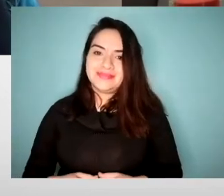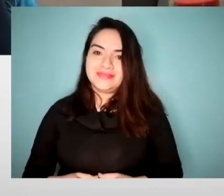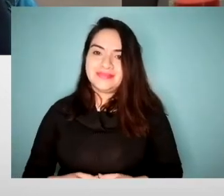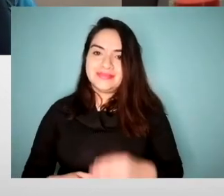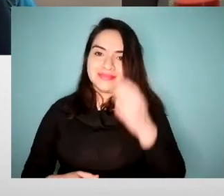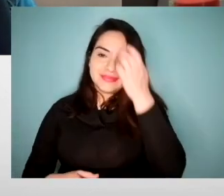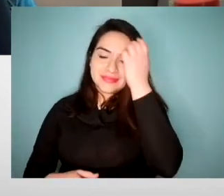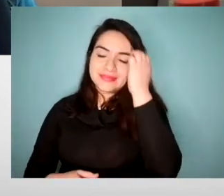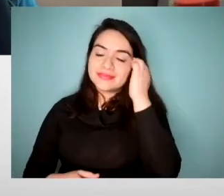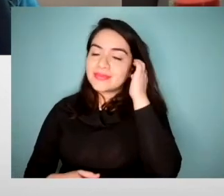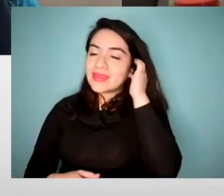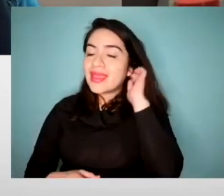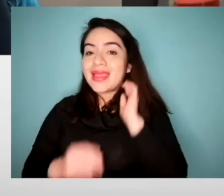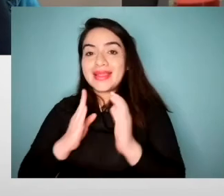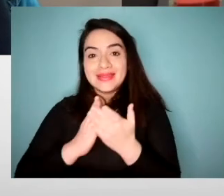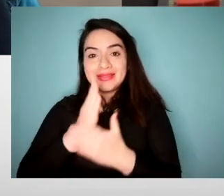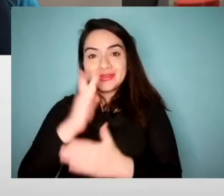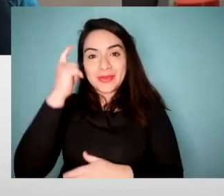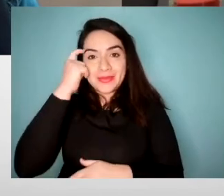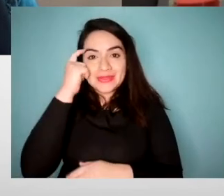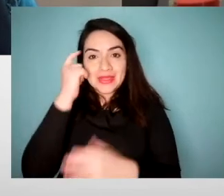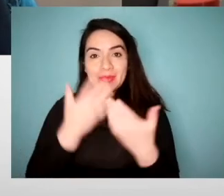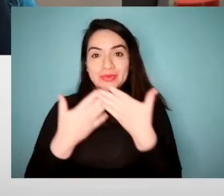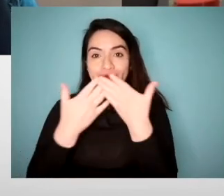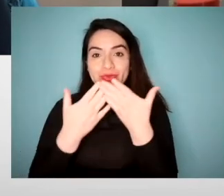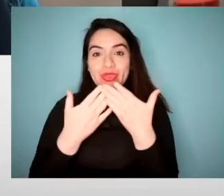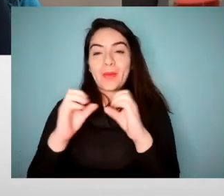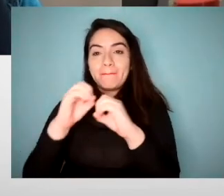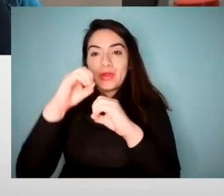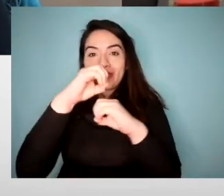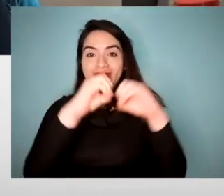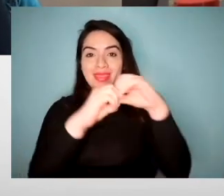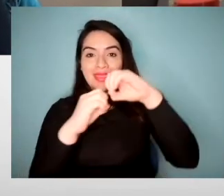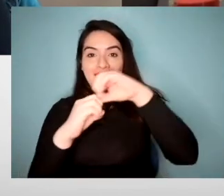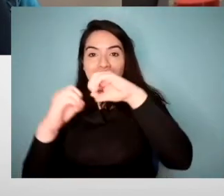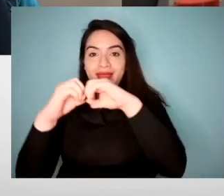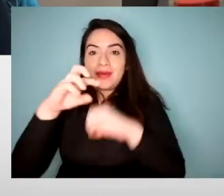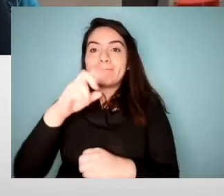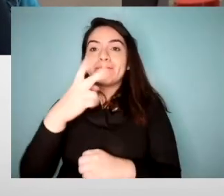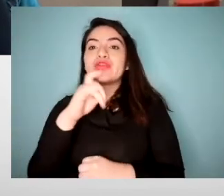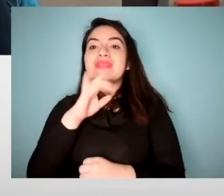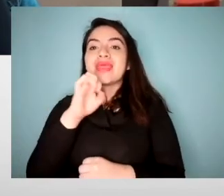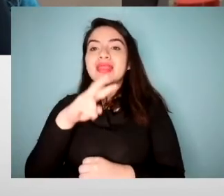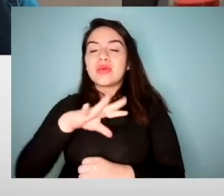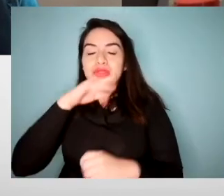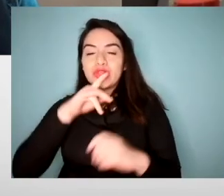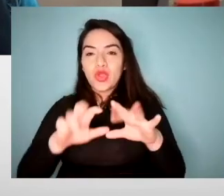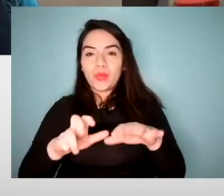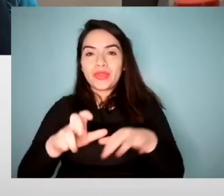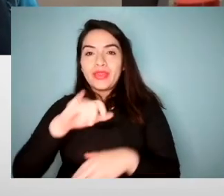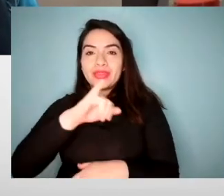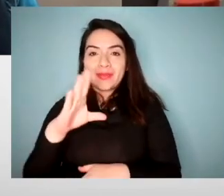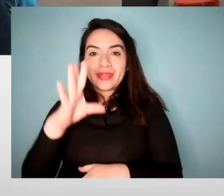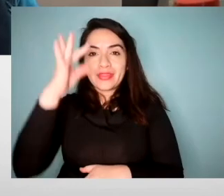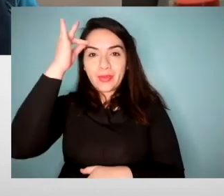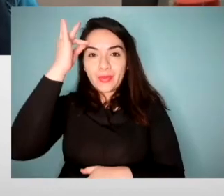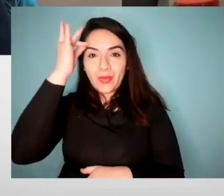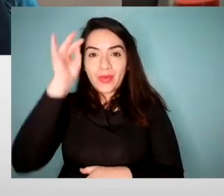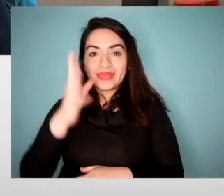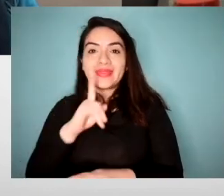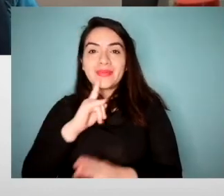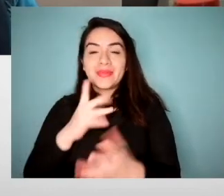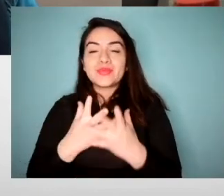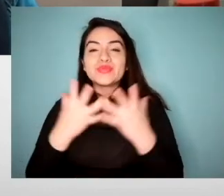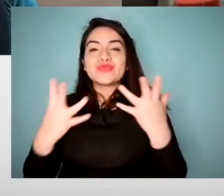inicio pensábamos que era el estudio de proteínas, ya te decía, utilizando el computador. Luego nos fuimos dando cuenta que también teníamos mucho que decir en